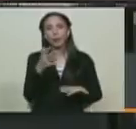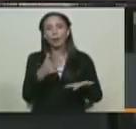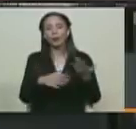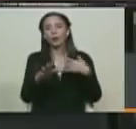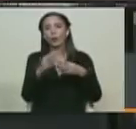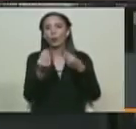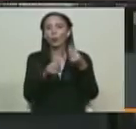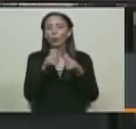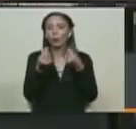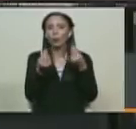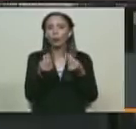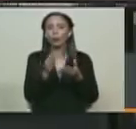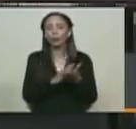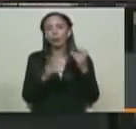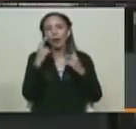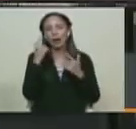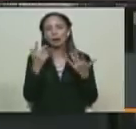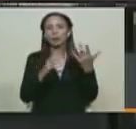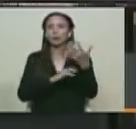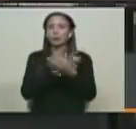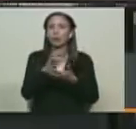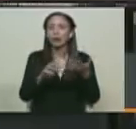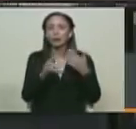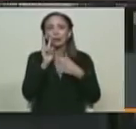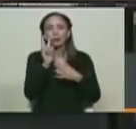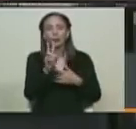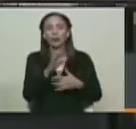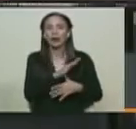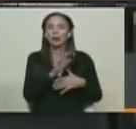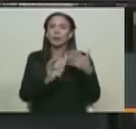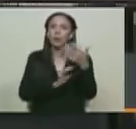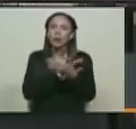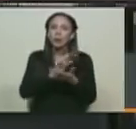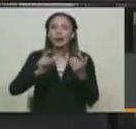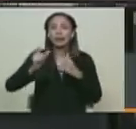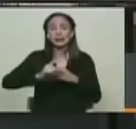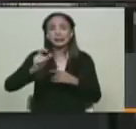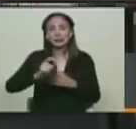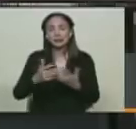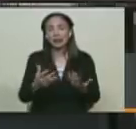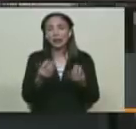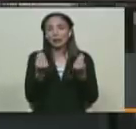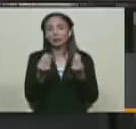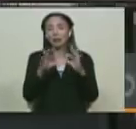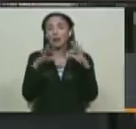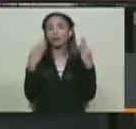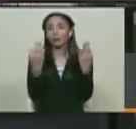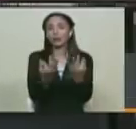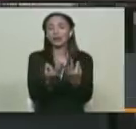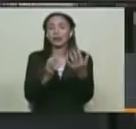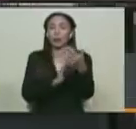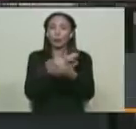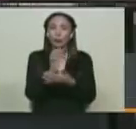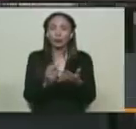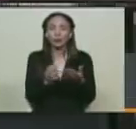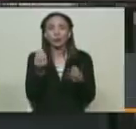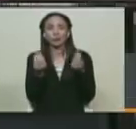caracterizado los problemas principales a ser atendidos, ¿verdad?